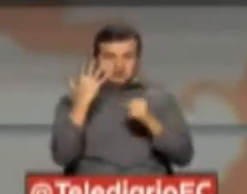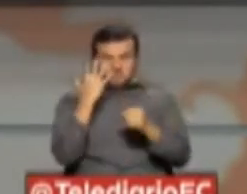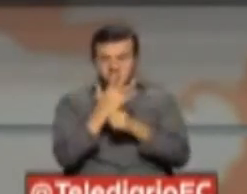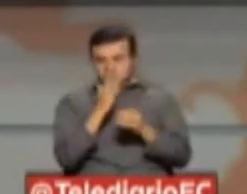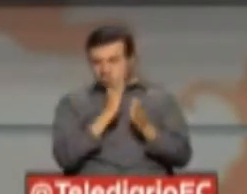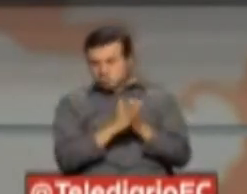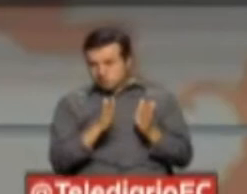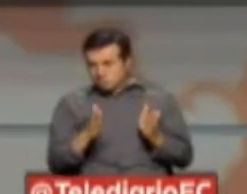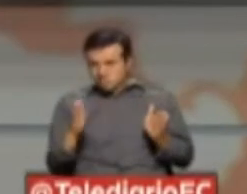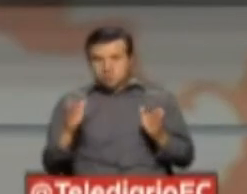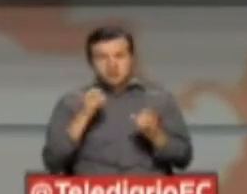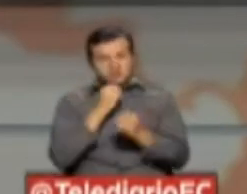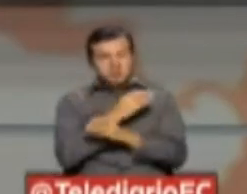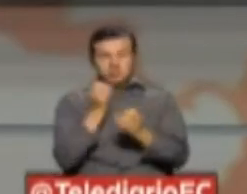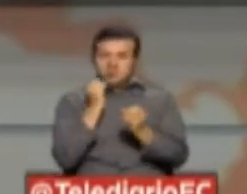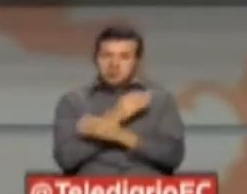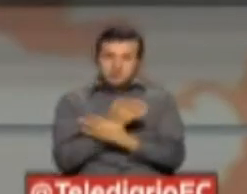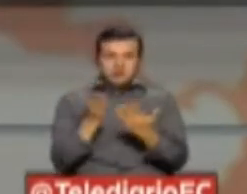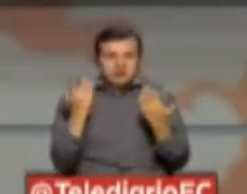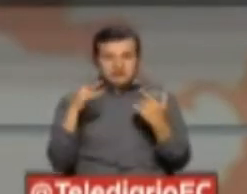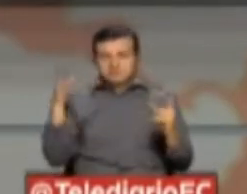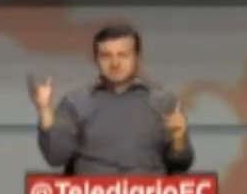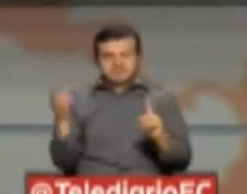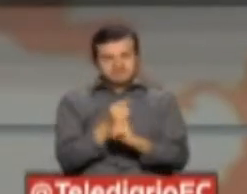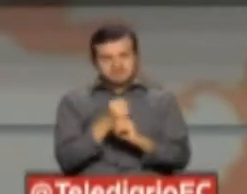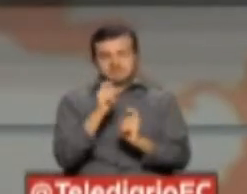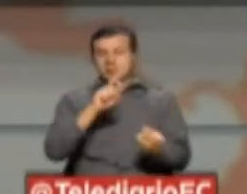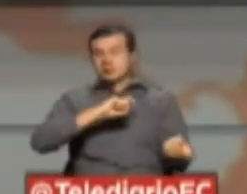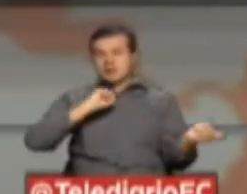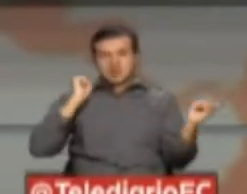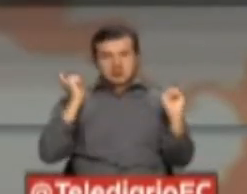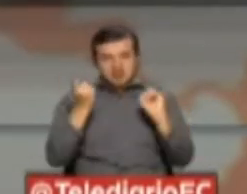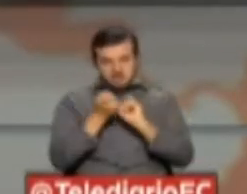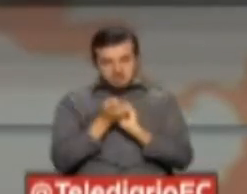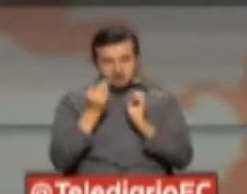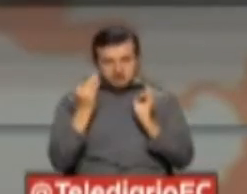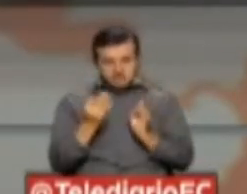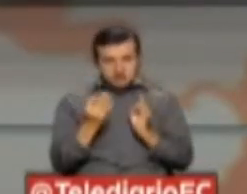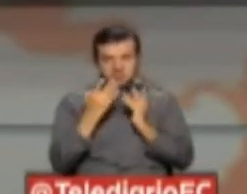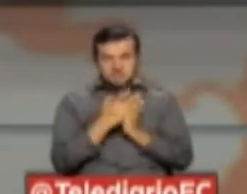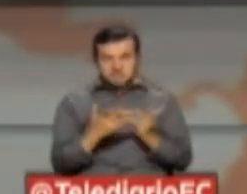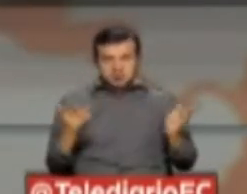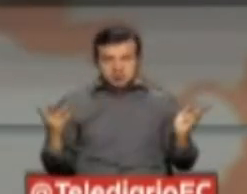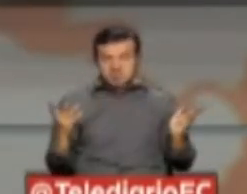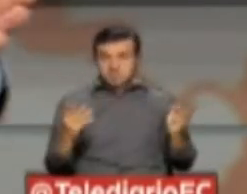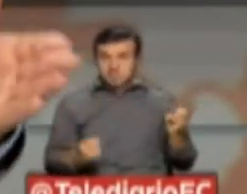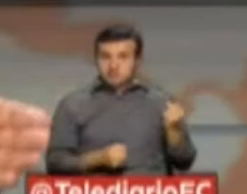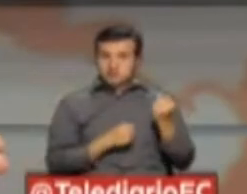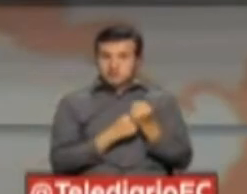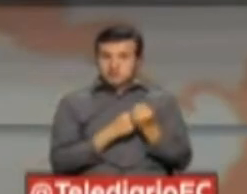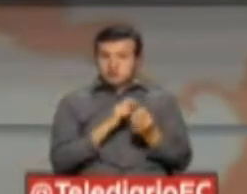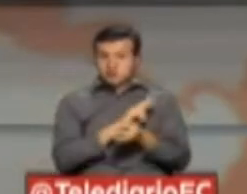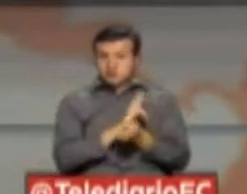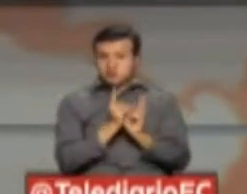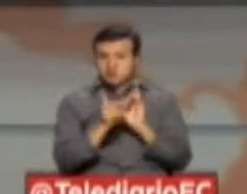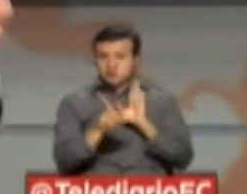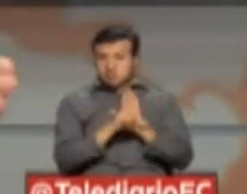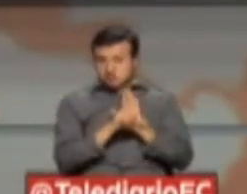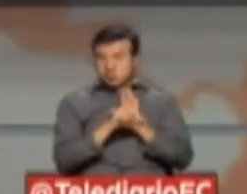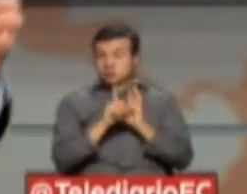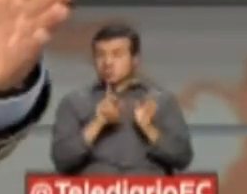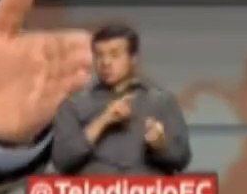se habló de seguridad vial y consiguieron el cambio el cambio necesario acompañado de reformas a la ley